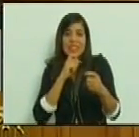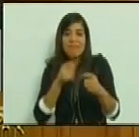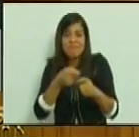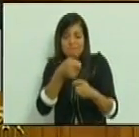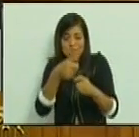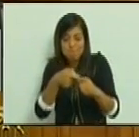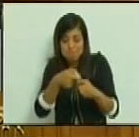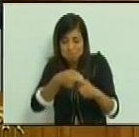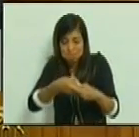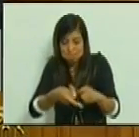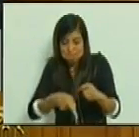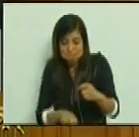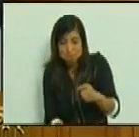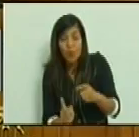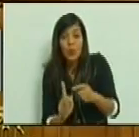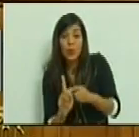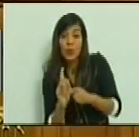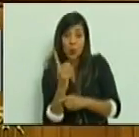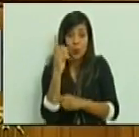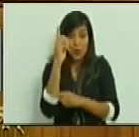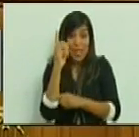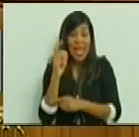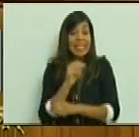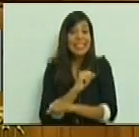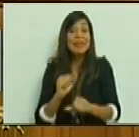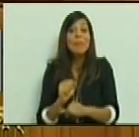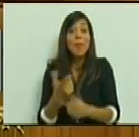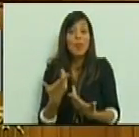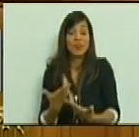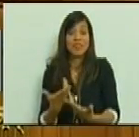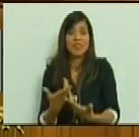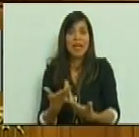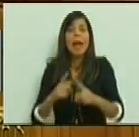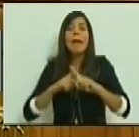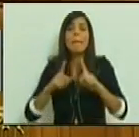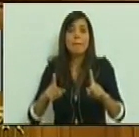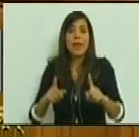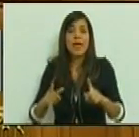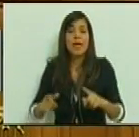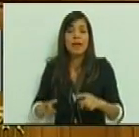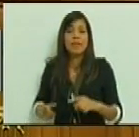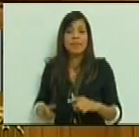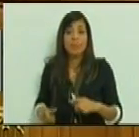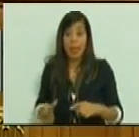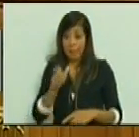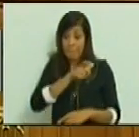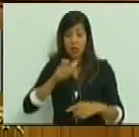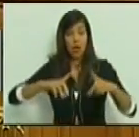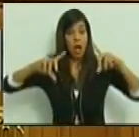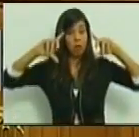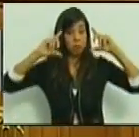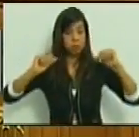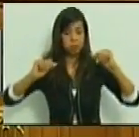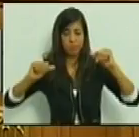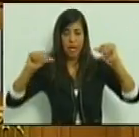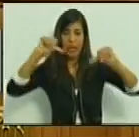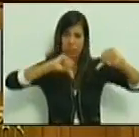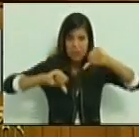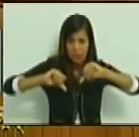corrija ya el doctor Lalo Rivas, cimiento. Sin embargo, ya nuestros investigadores y nuestros tecnólogos